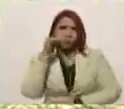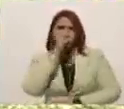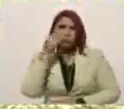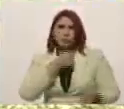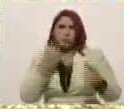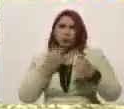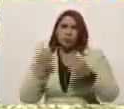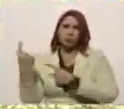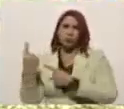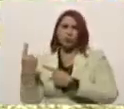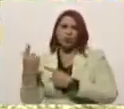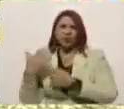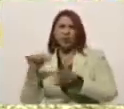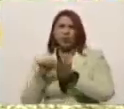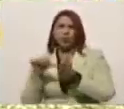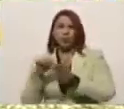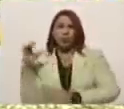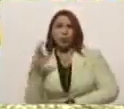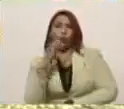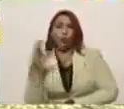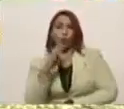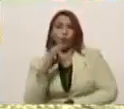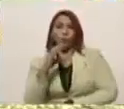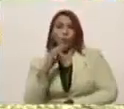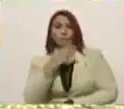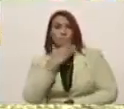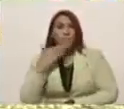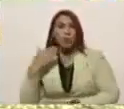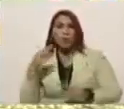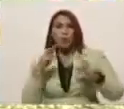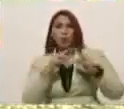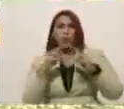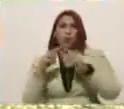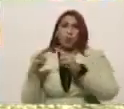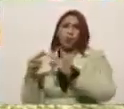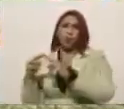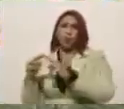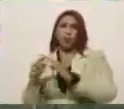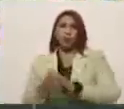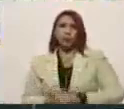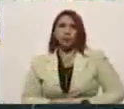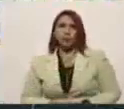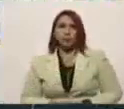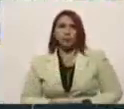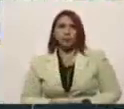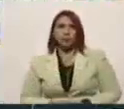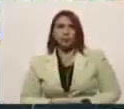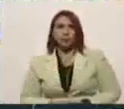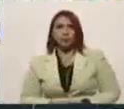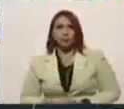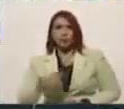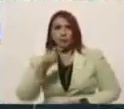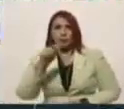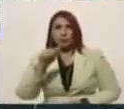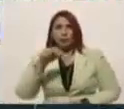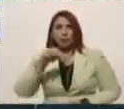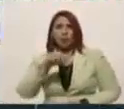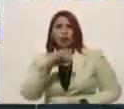de Colombia, los mejor conocidos como TANCOL. Los TANCOL